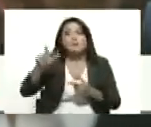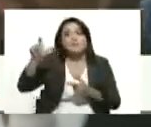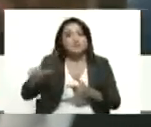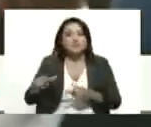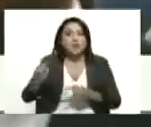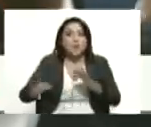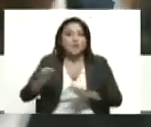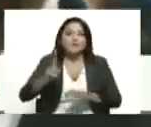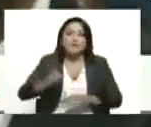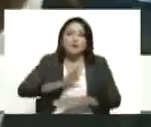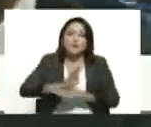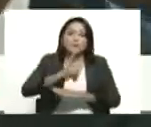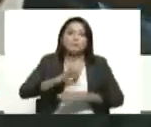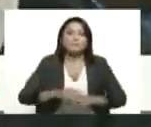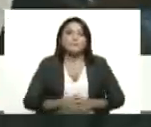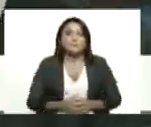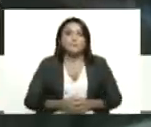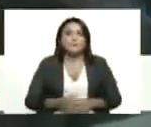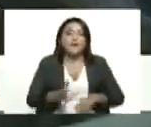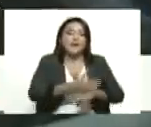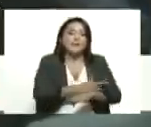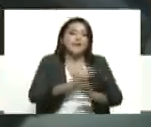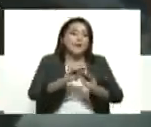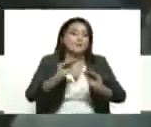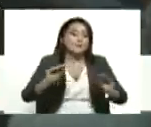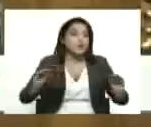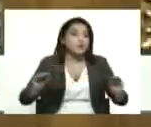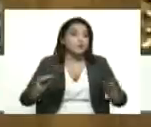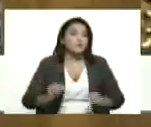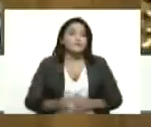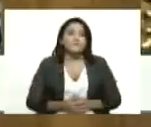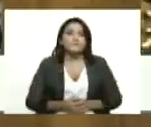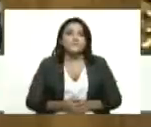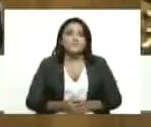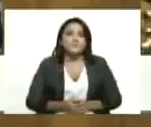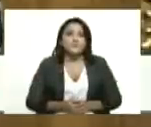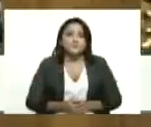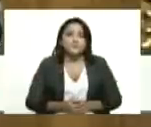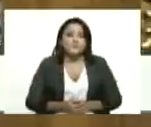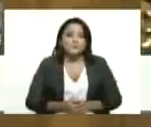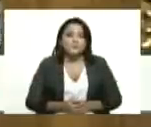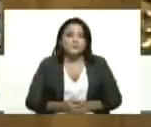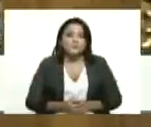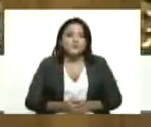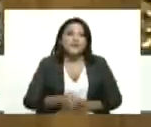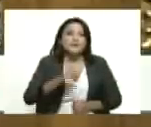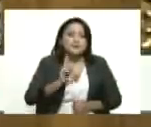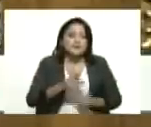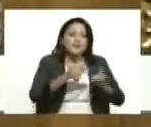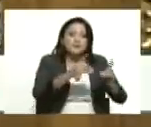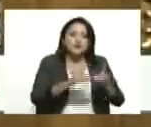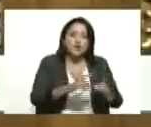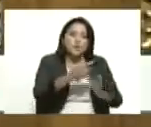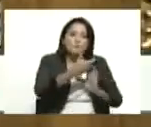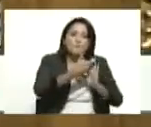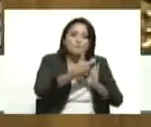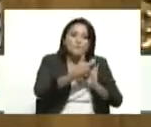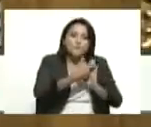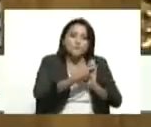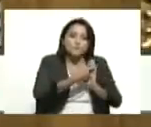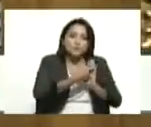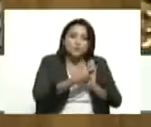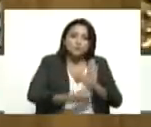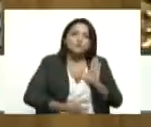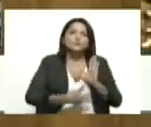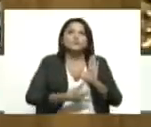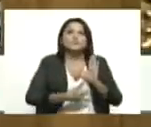En el marco del procedimiento, el tribunal de la causa puede acordar medidas cautelares de prohibición de enajenar